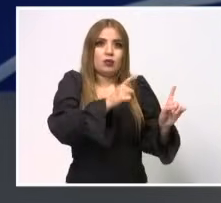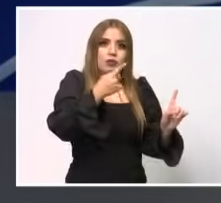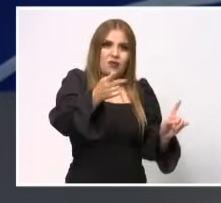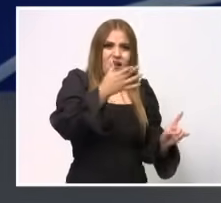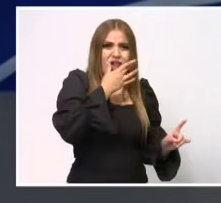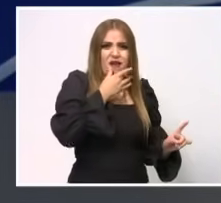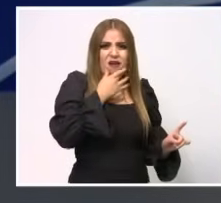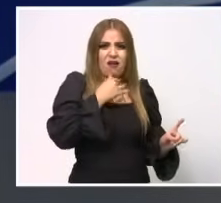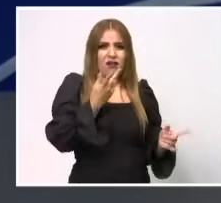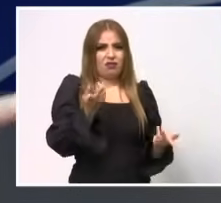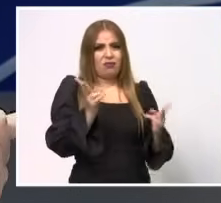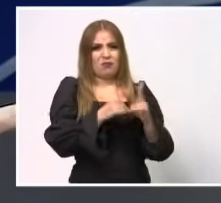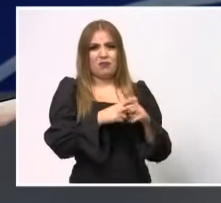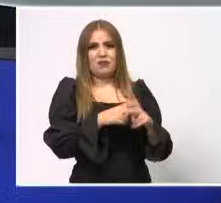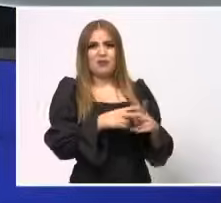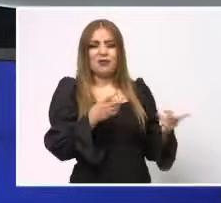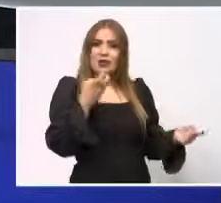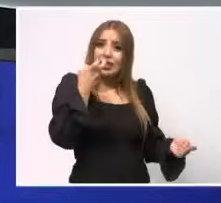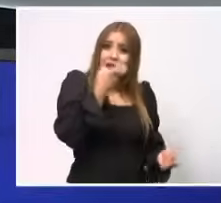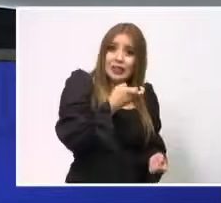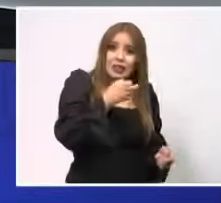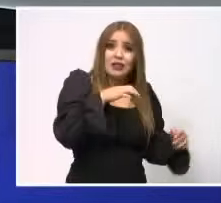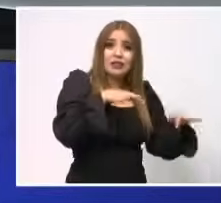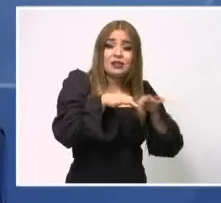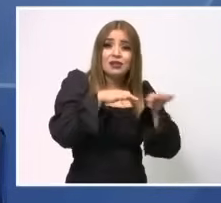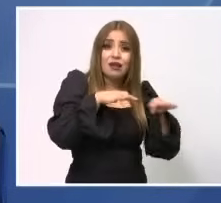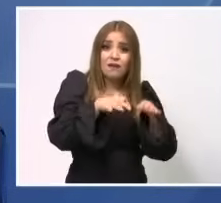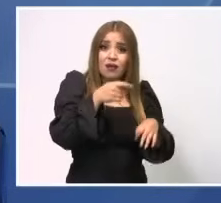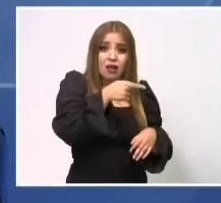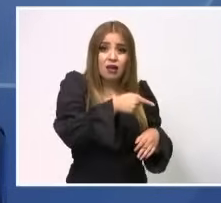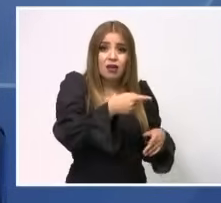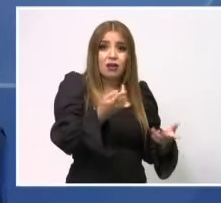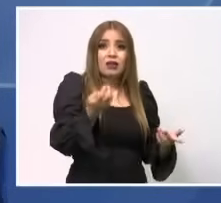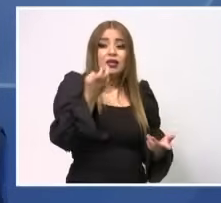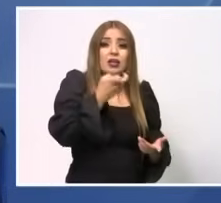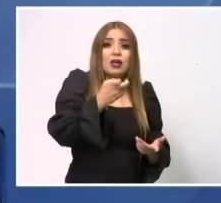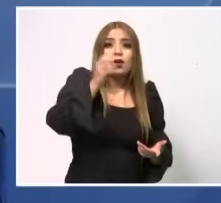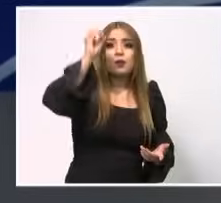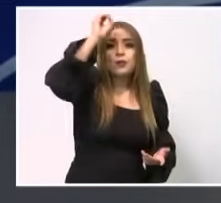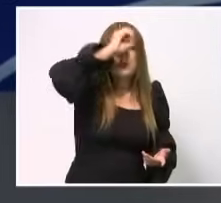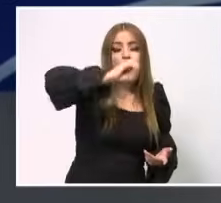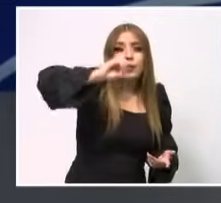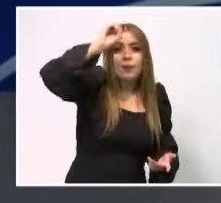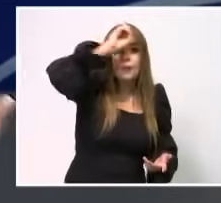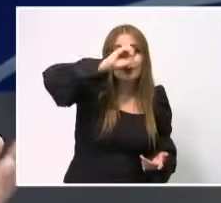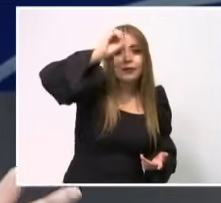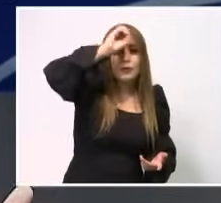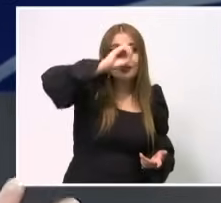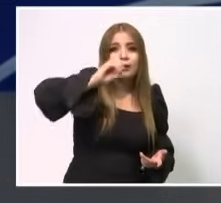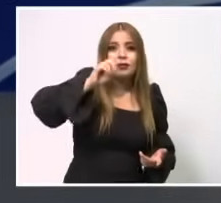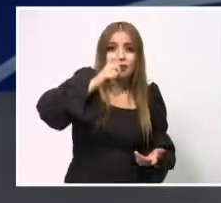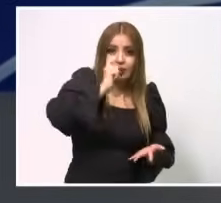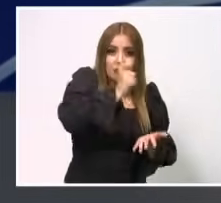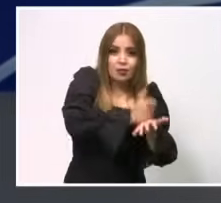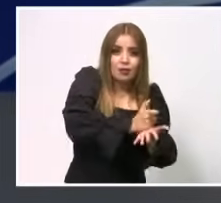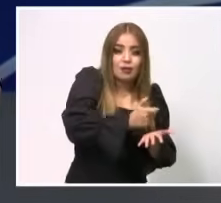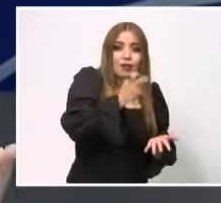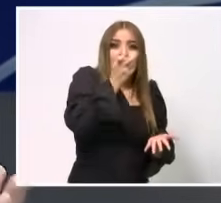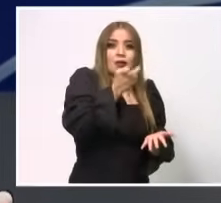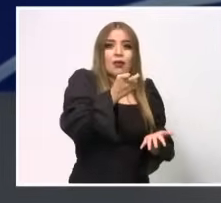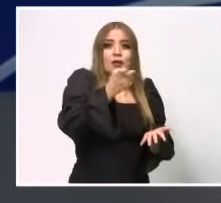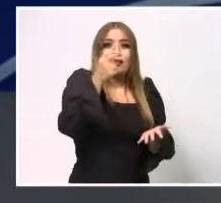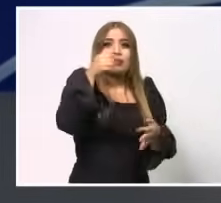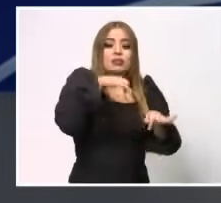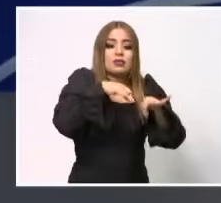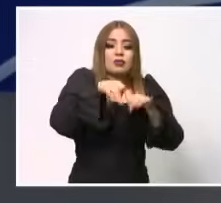señor es el trabajo de David de la Garza el hecho de comentar pues te pagan por eso eres un